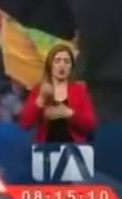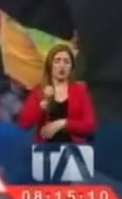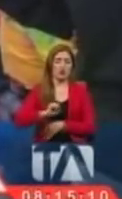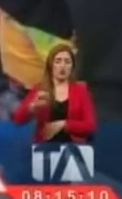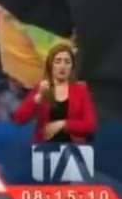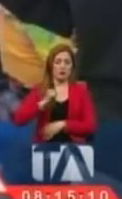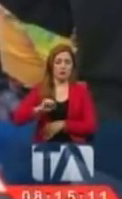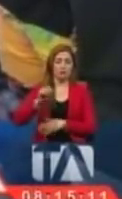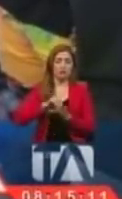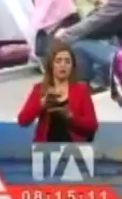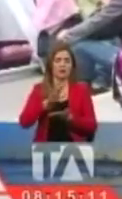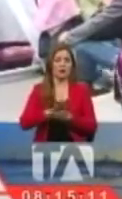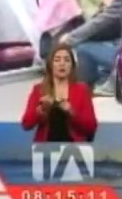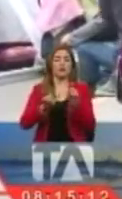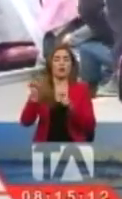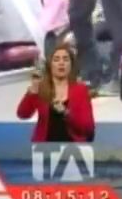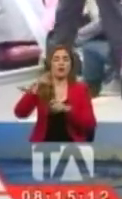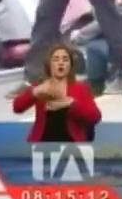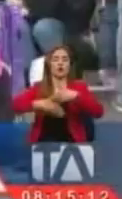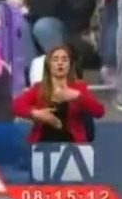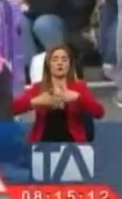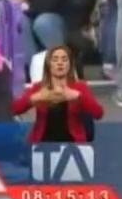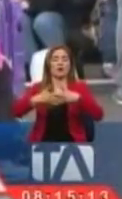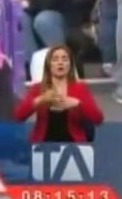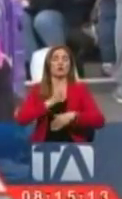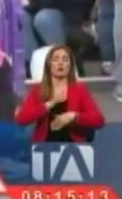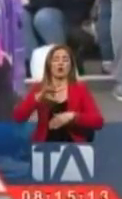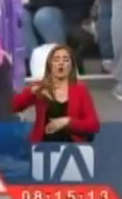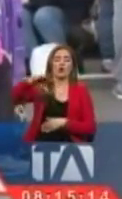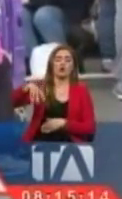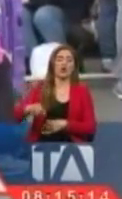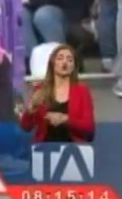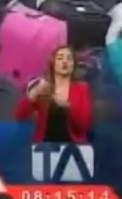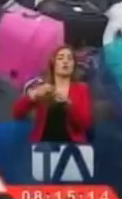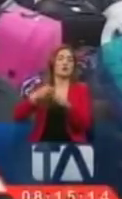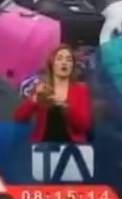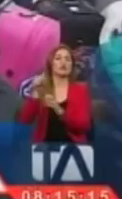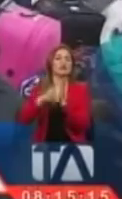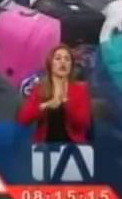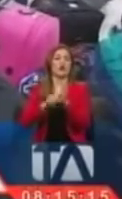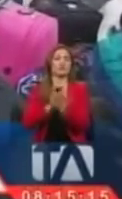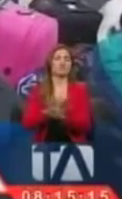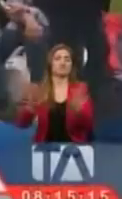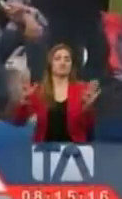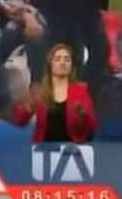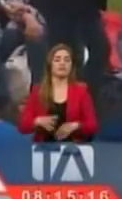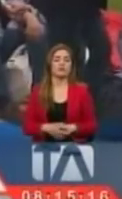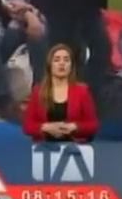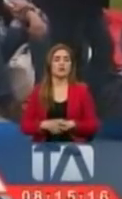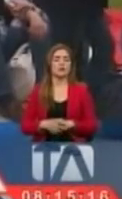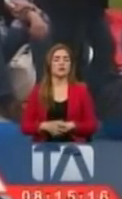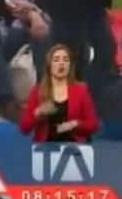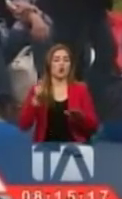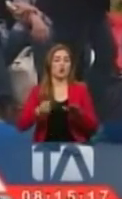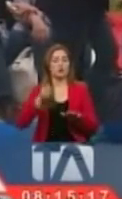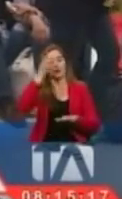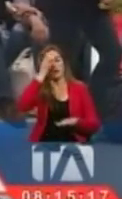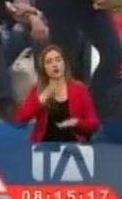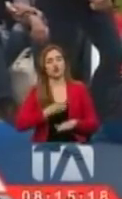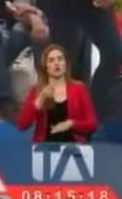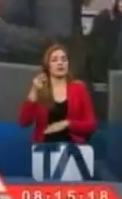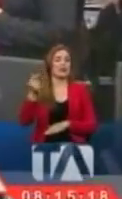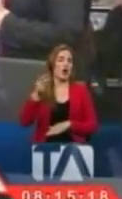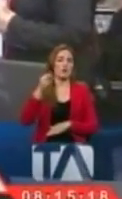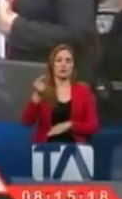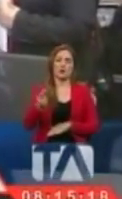válido y vigente para los ciudadanos sudamericanos pertenecientes a unasur la cédula de identidad por lo que esperan que la jueza se pronuncie con